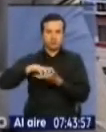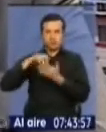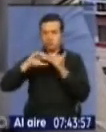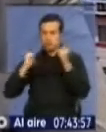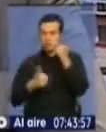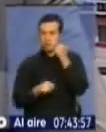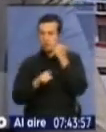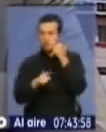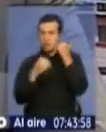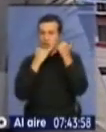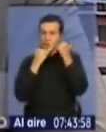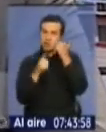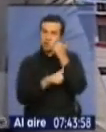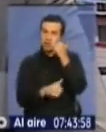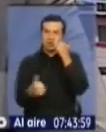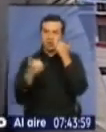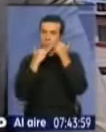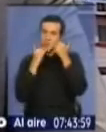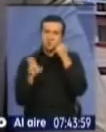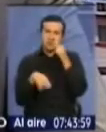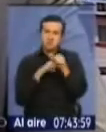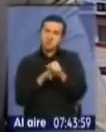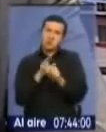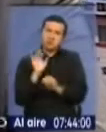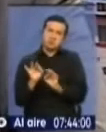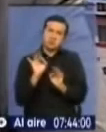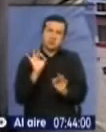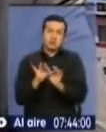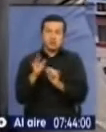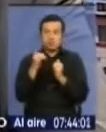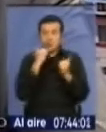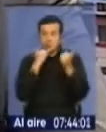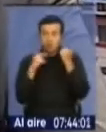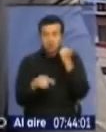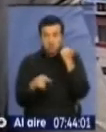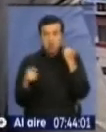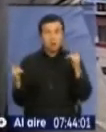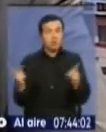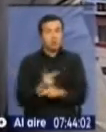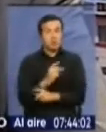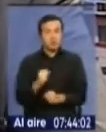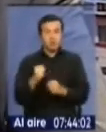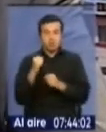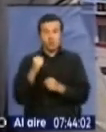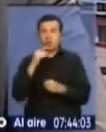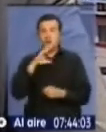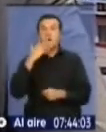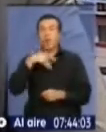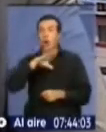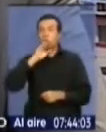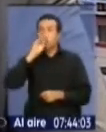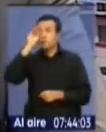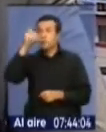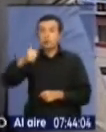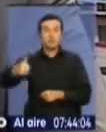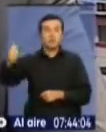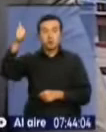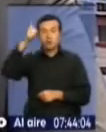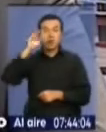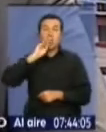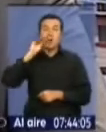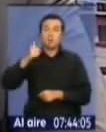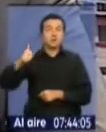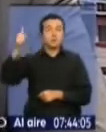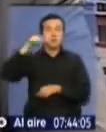ha equivocado. Pero bueno, es una equivocación normal, perfecto. Si ves que es una equivocación de bulto gravísima, pones en conocimiento de